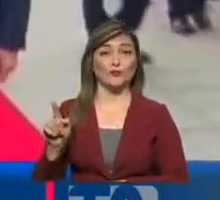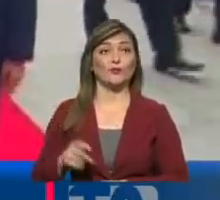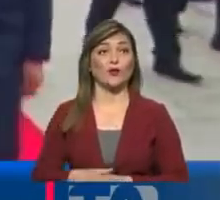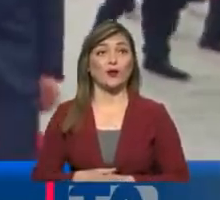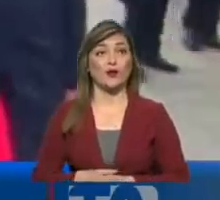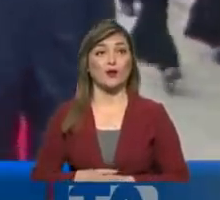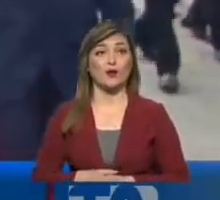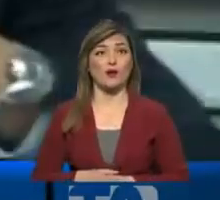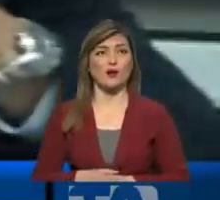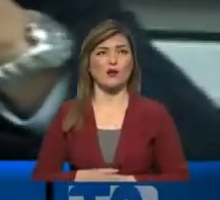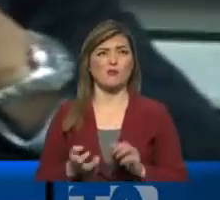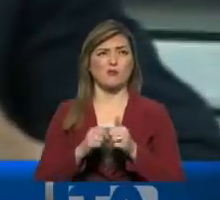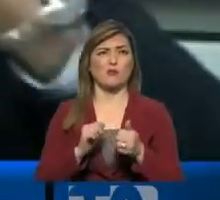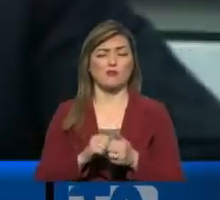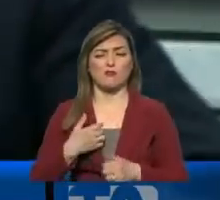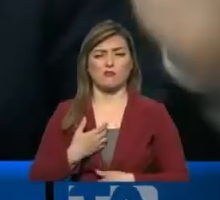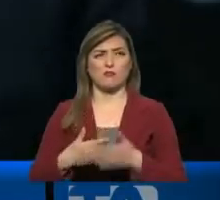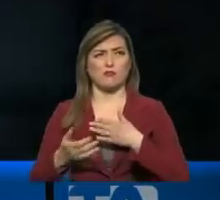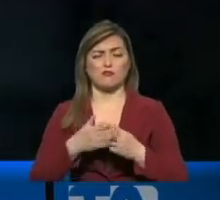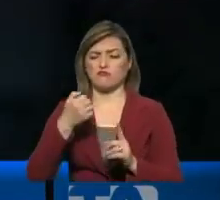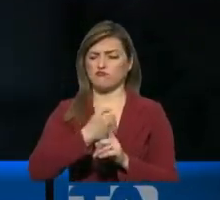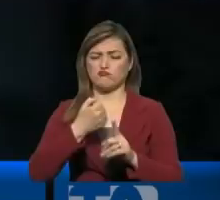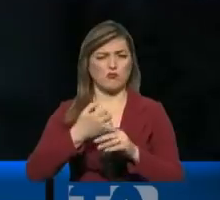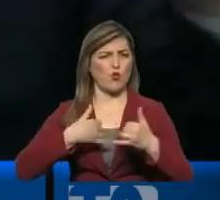momento minimizó los hechos. Estoy dispuesto a ir hasta las